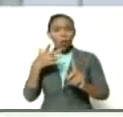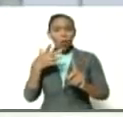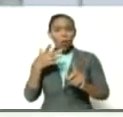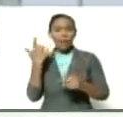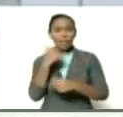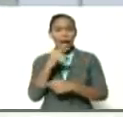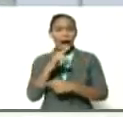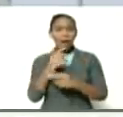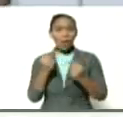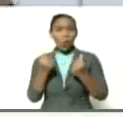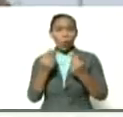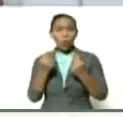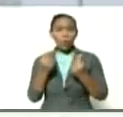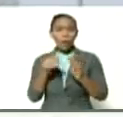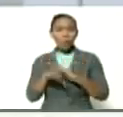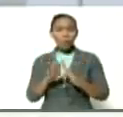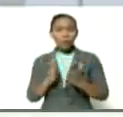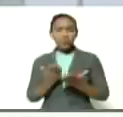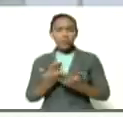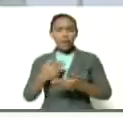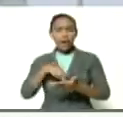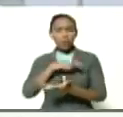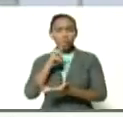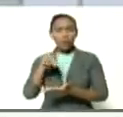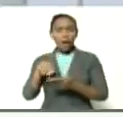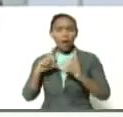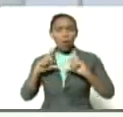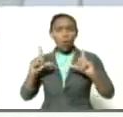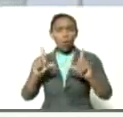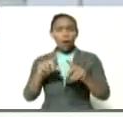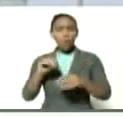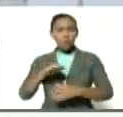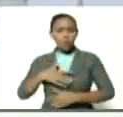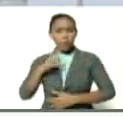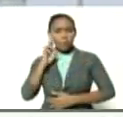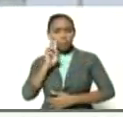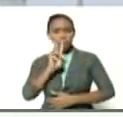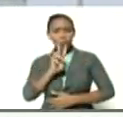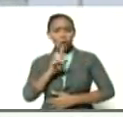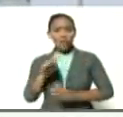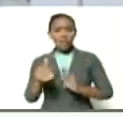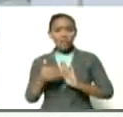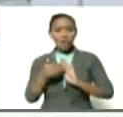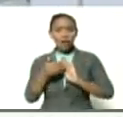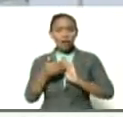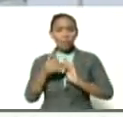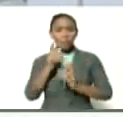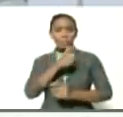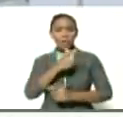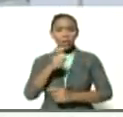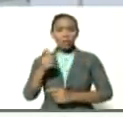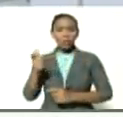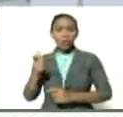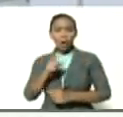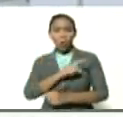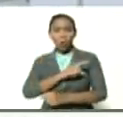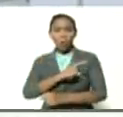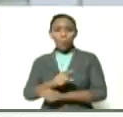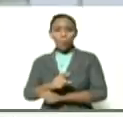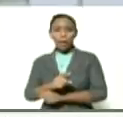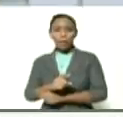la economía mundial, nacional y local, bueno, puedan verse justamente afectadas las personas en el